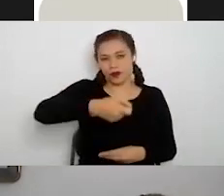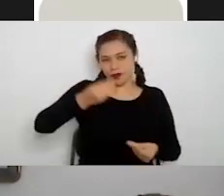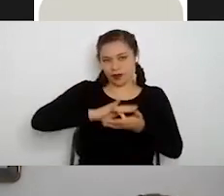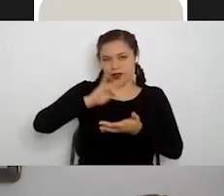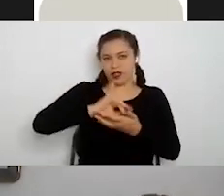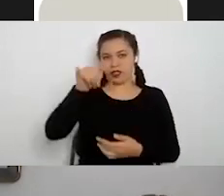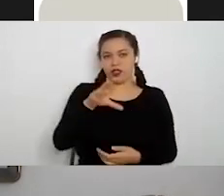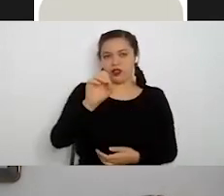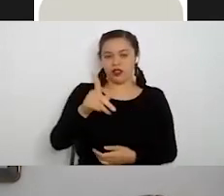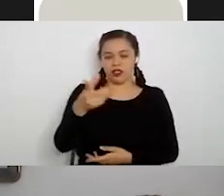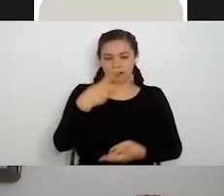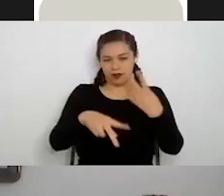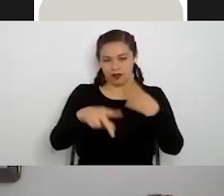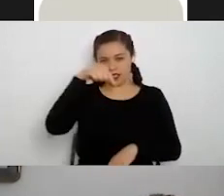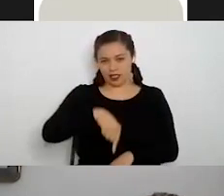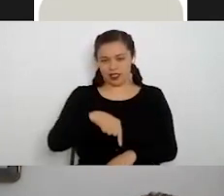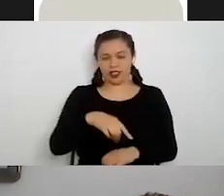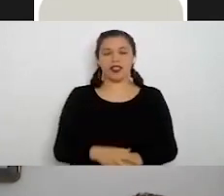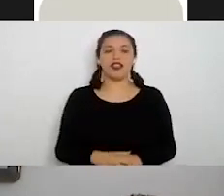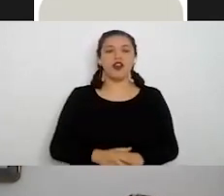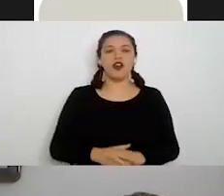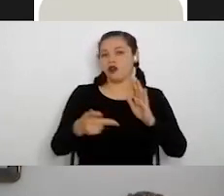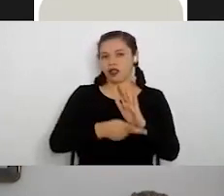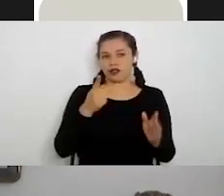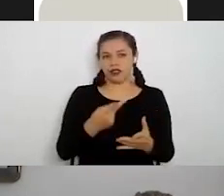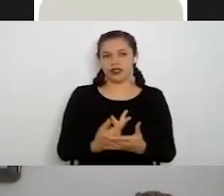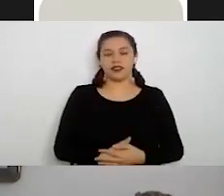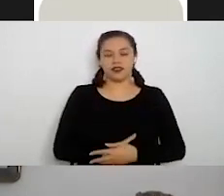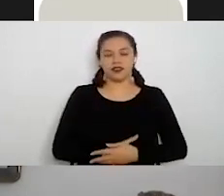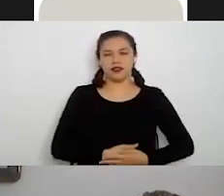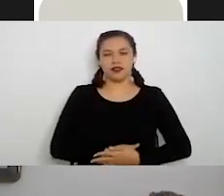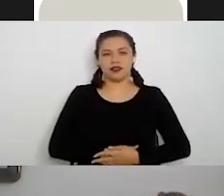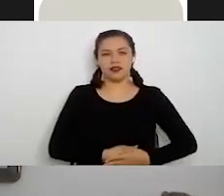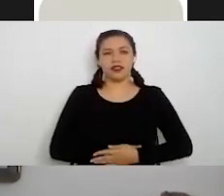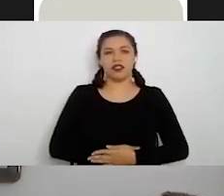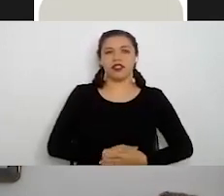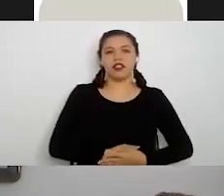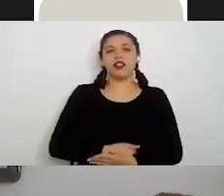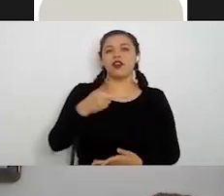por tu presencia una vez más y por pues la verdad es que tu ayuda, ¿no? en esto